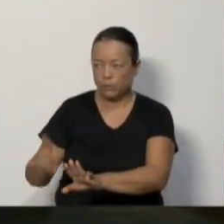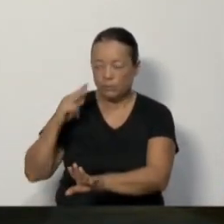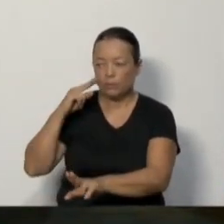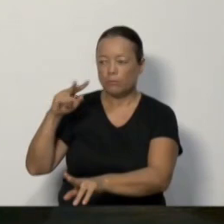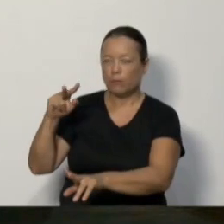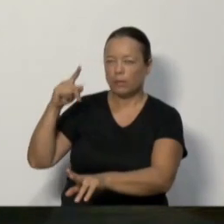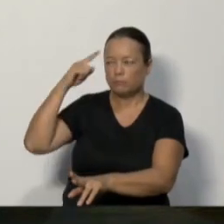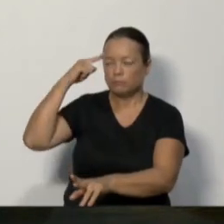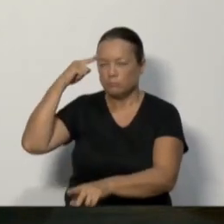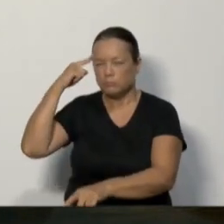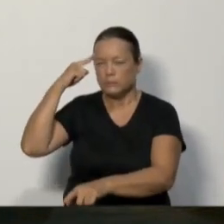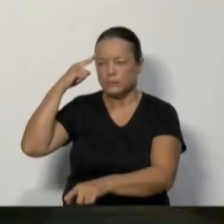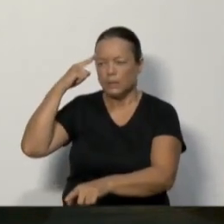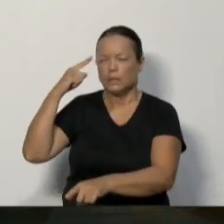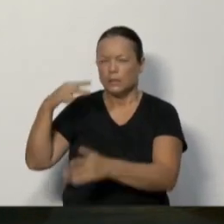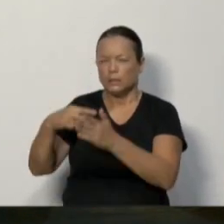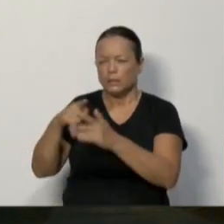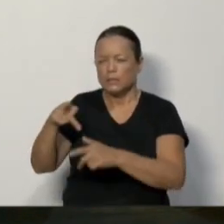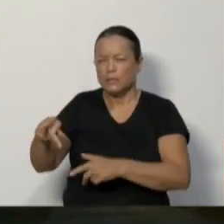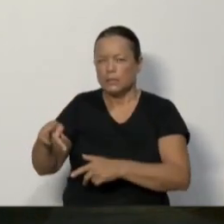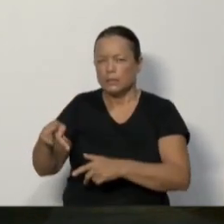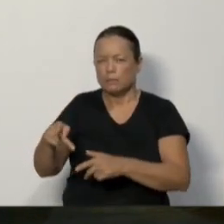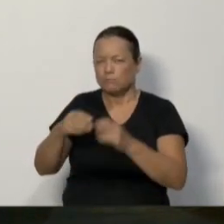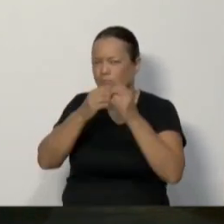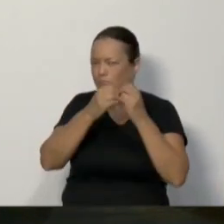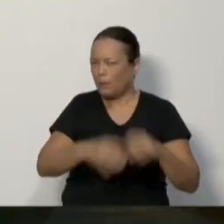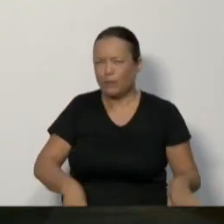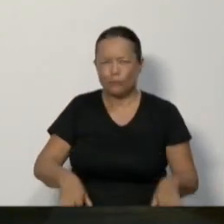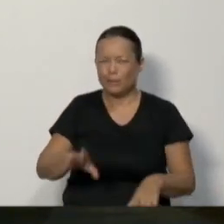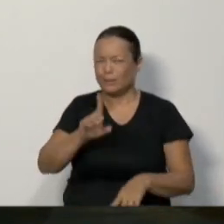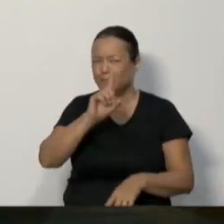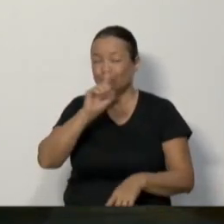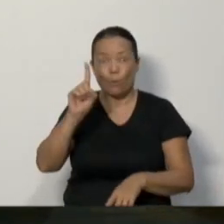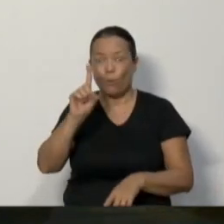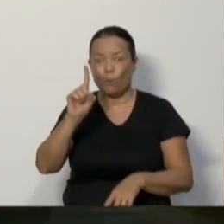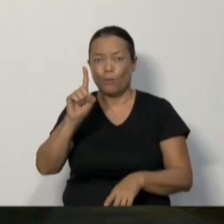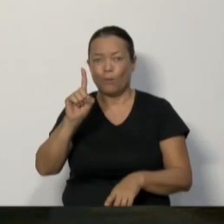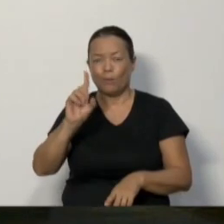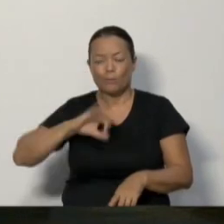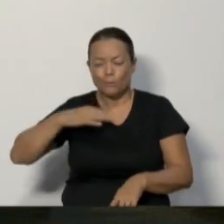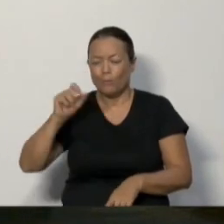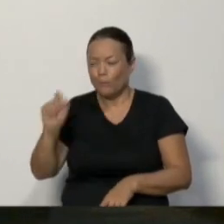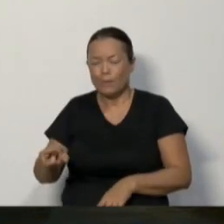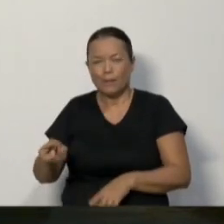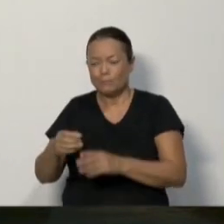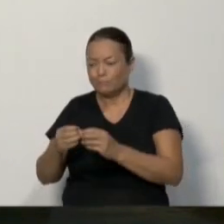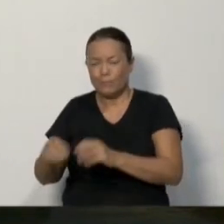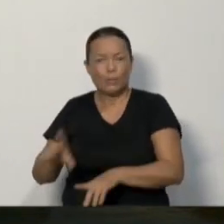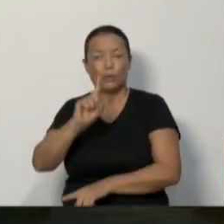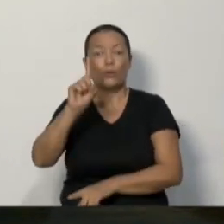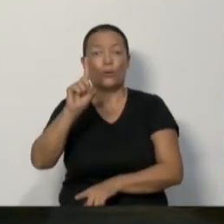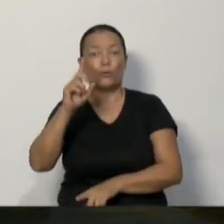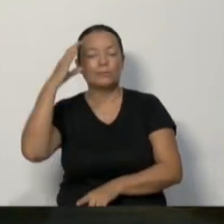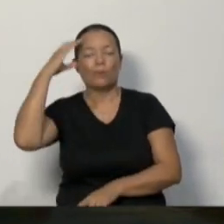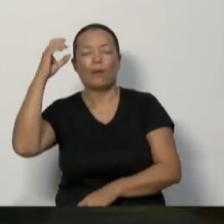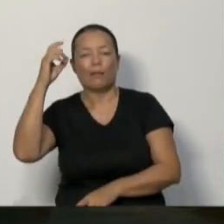toma conciencia de lo que significa no bajar los brazos más allá de todo lo que vivieron.